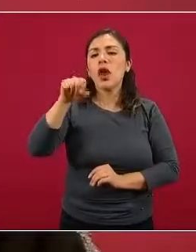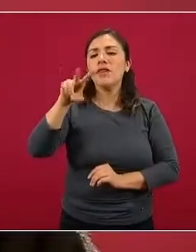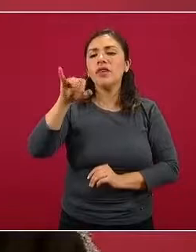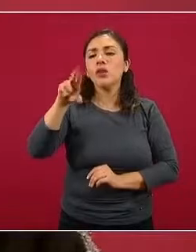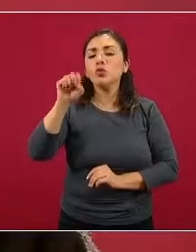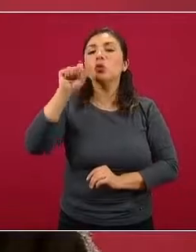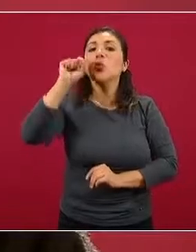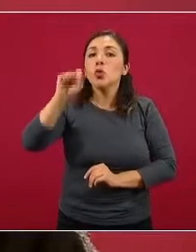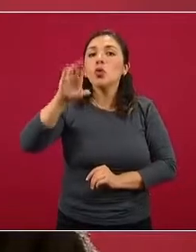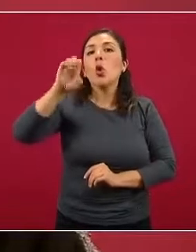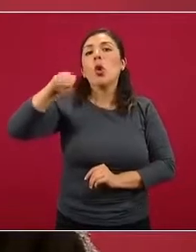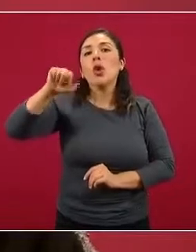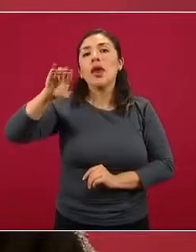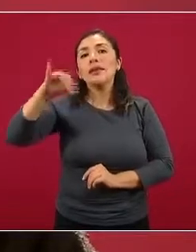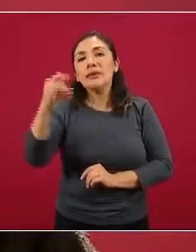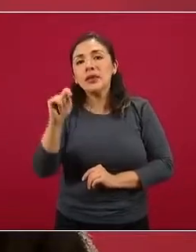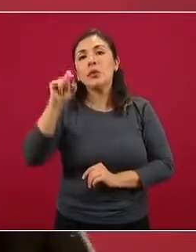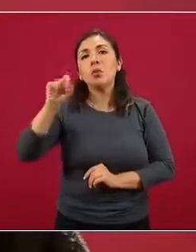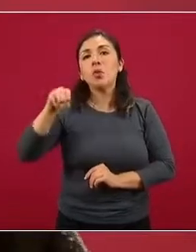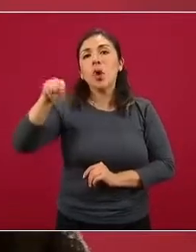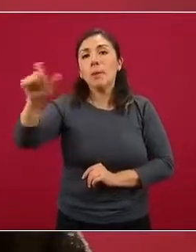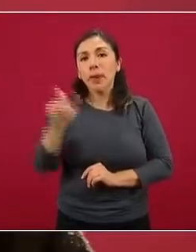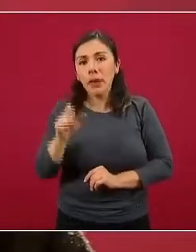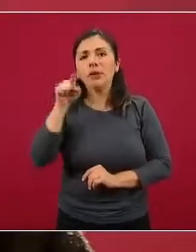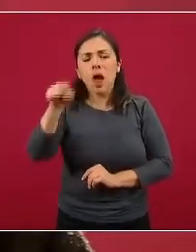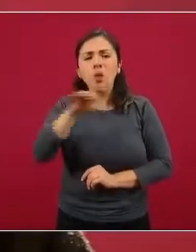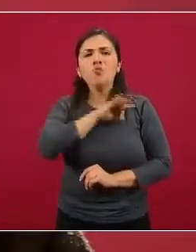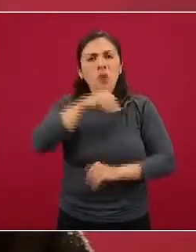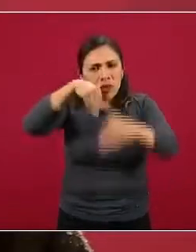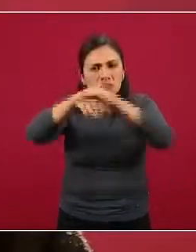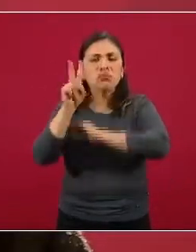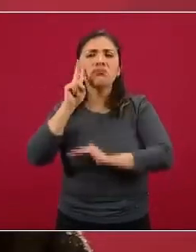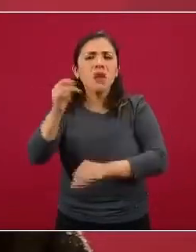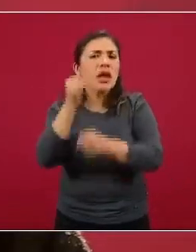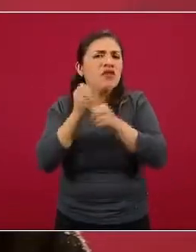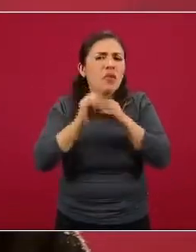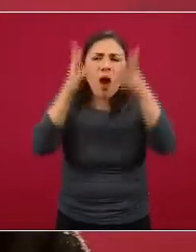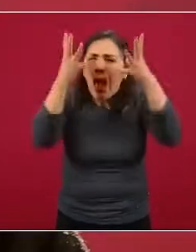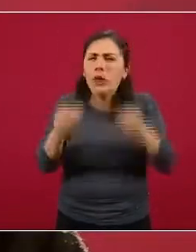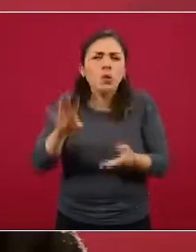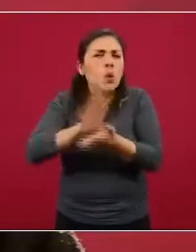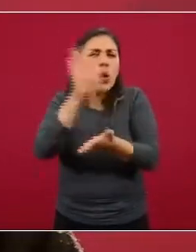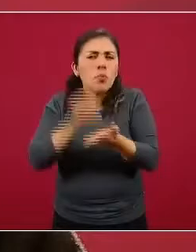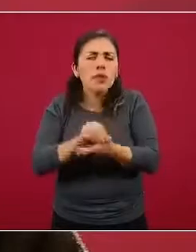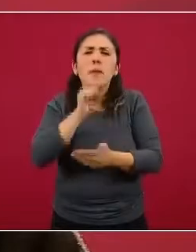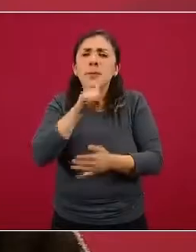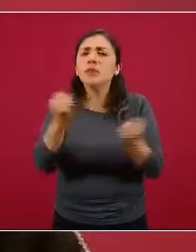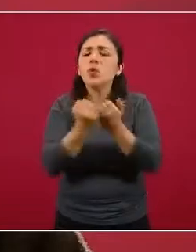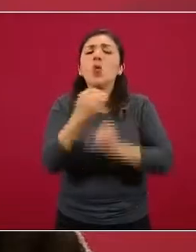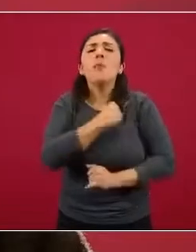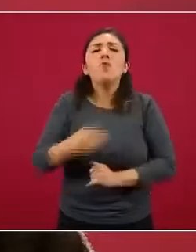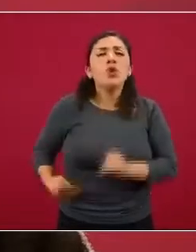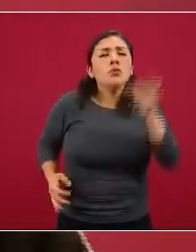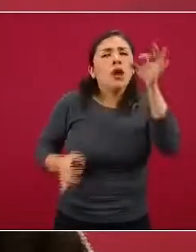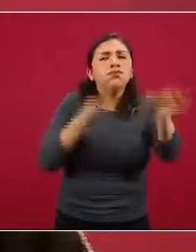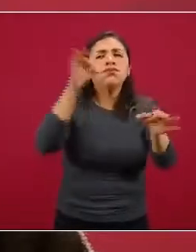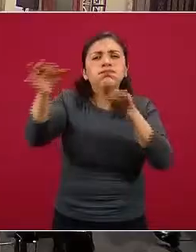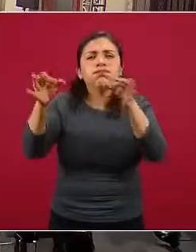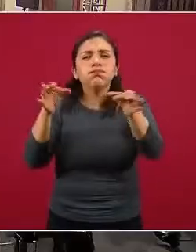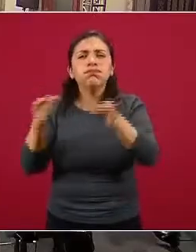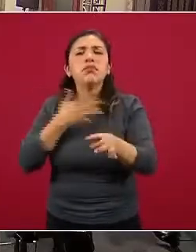coronavirus.conacyt.mx y ahí puede usted encontrar información detallada también del nivel municipal. Hay un